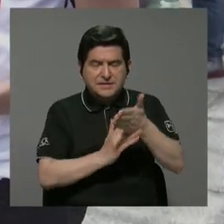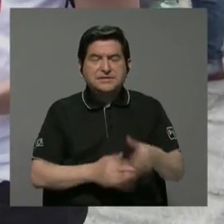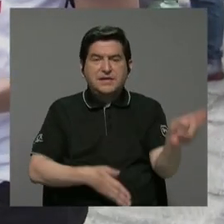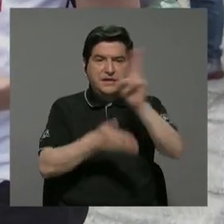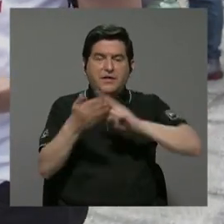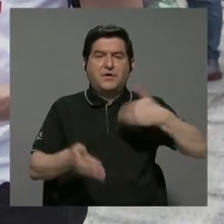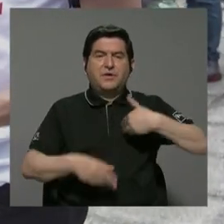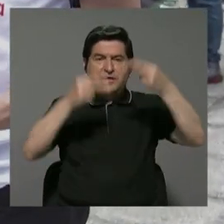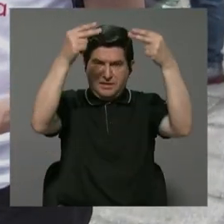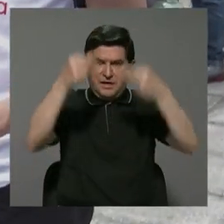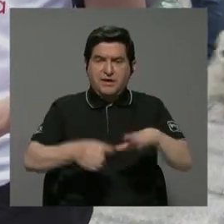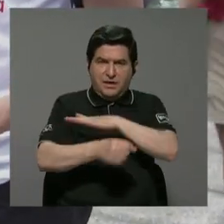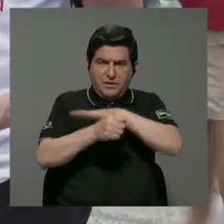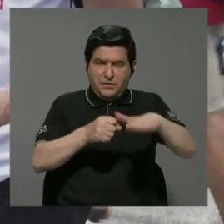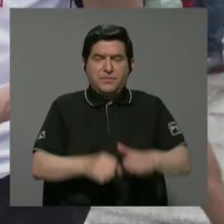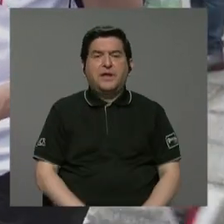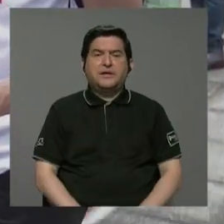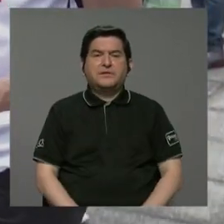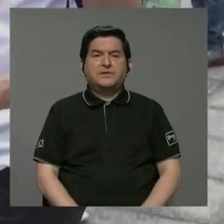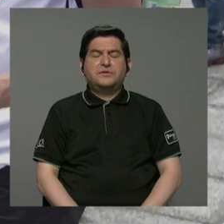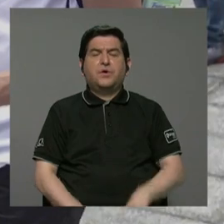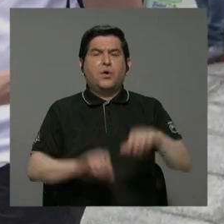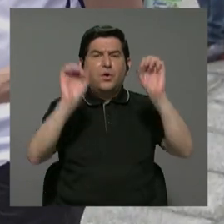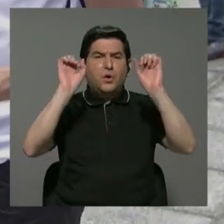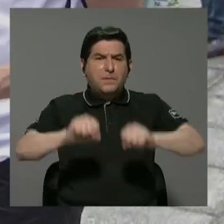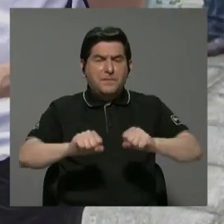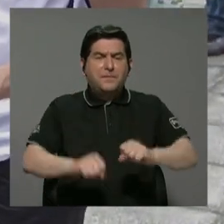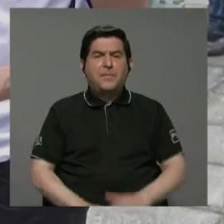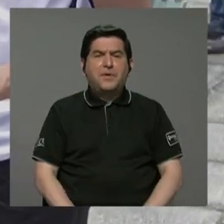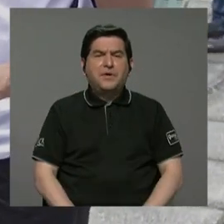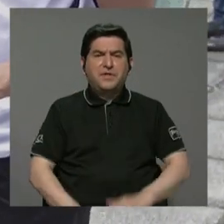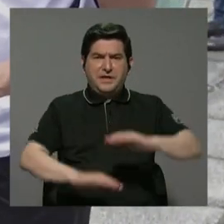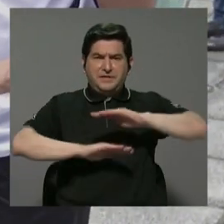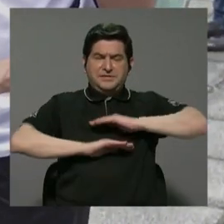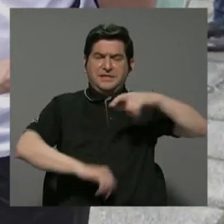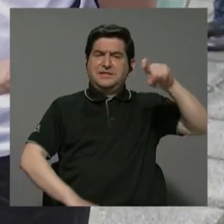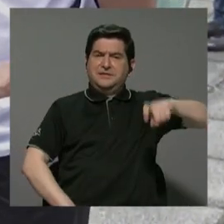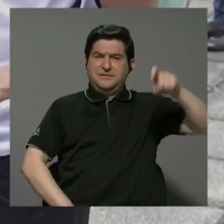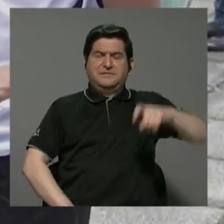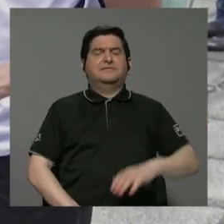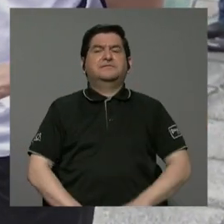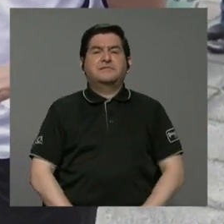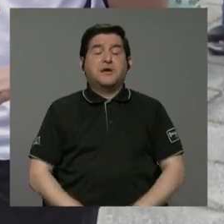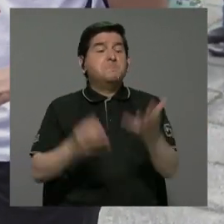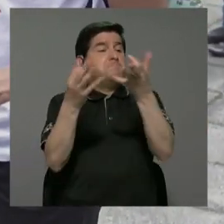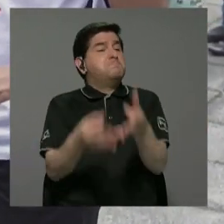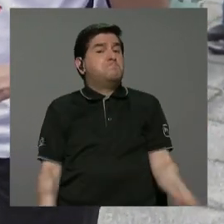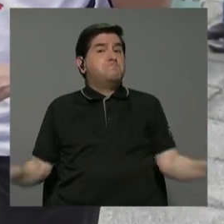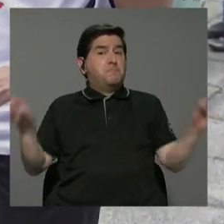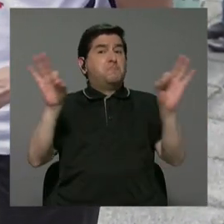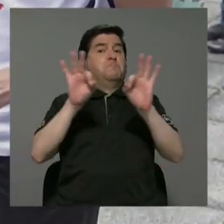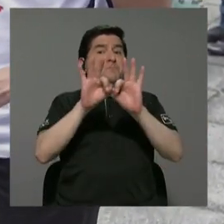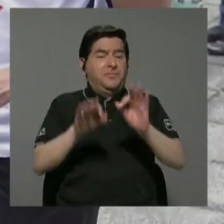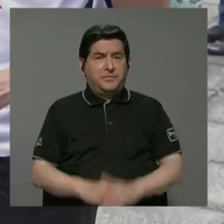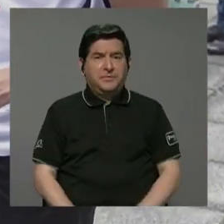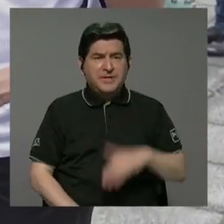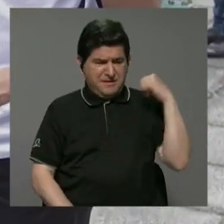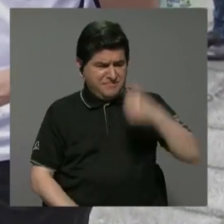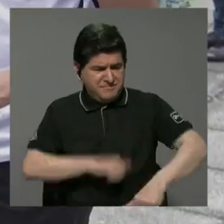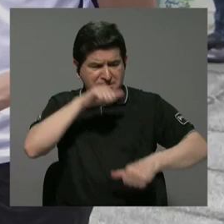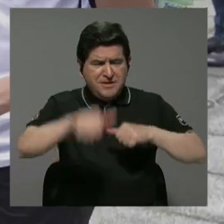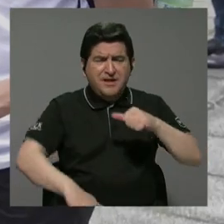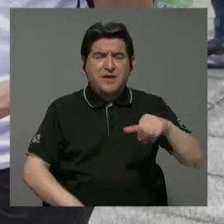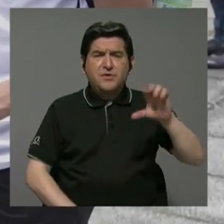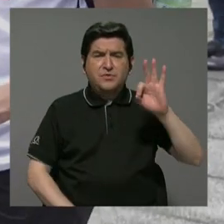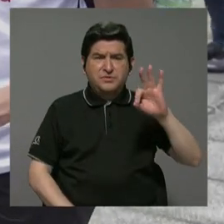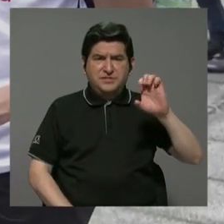suficiente presupuesto para llenar nuestras necesidades. Entonces es muy importante para nosotros también luchar por el FES,